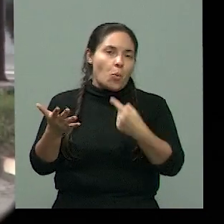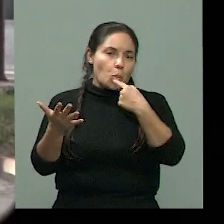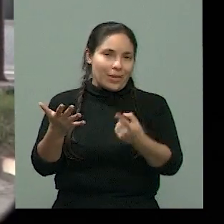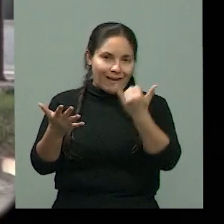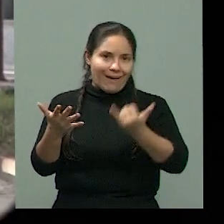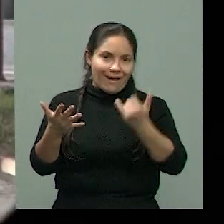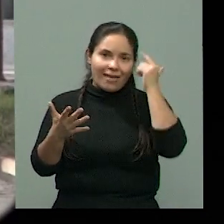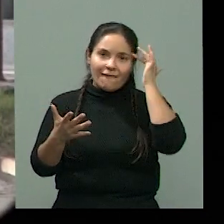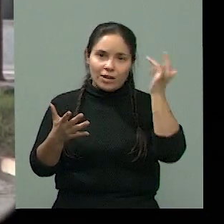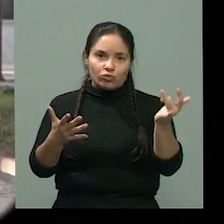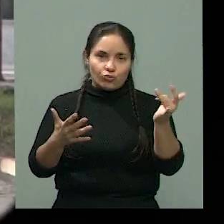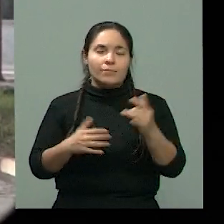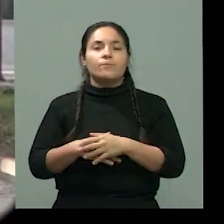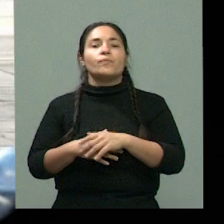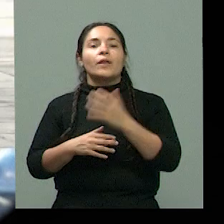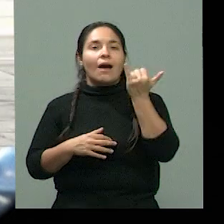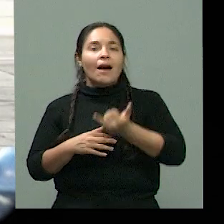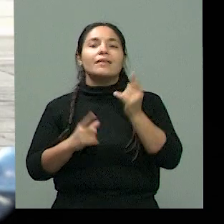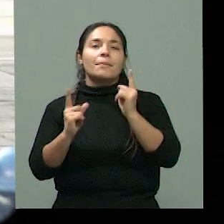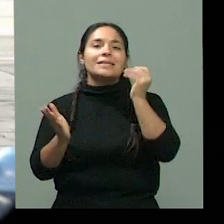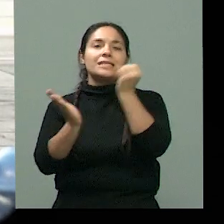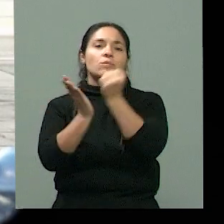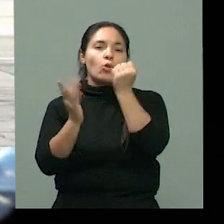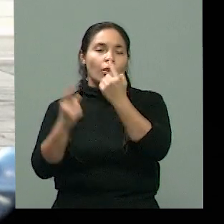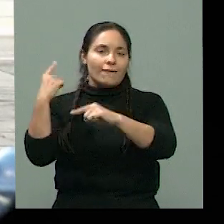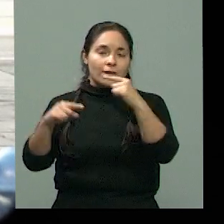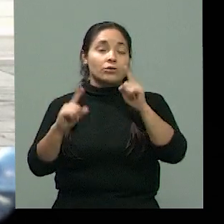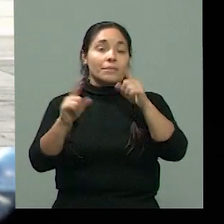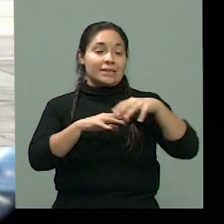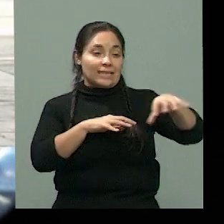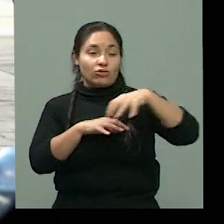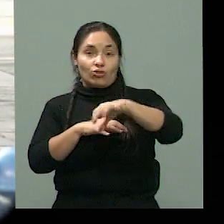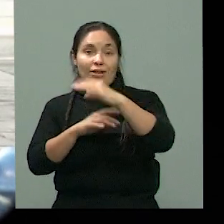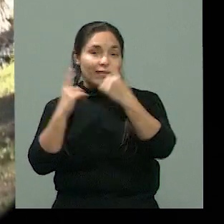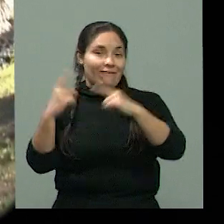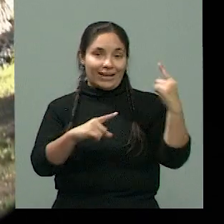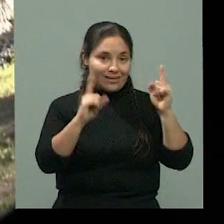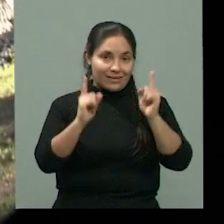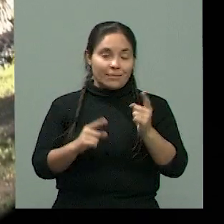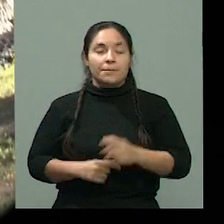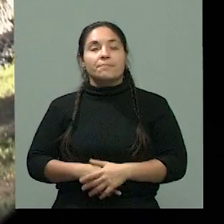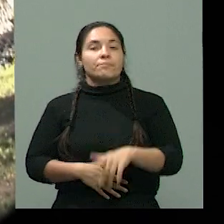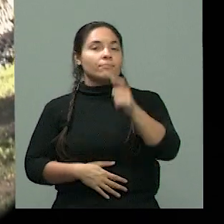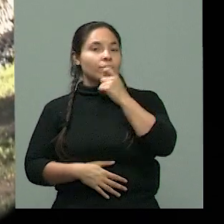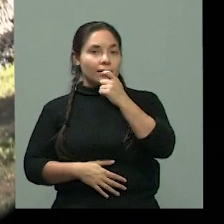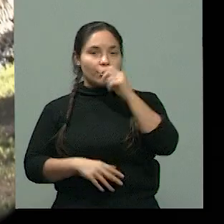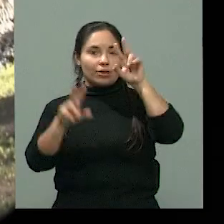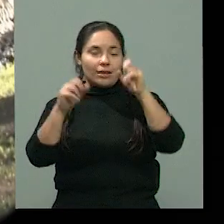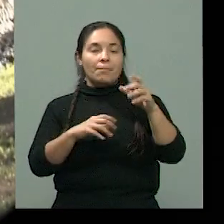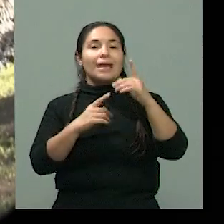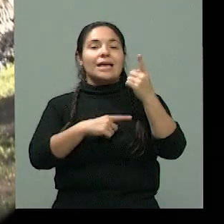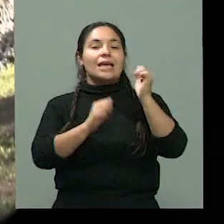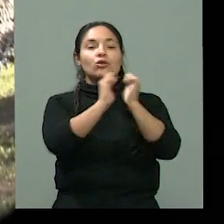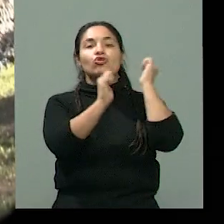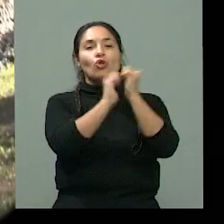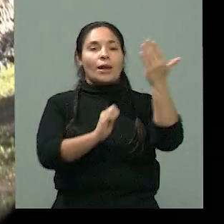habido diferentes símbolos o esta grieta en diferentes sectores, digo, pero puntualmente en lo que tiene que ver con la historia argentina y